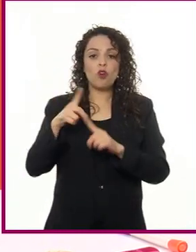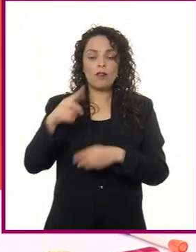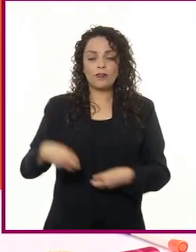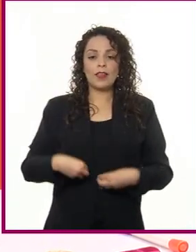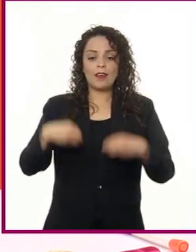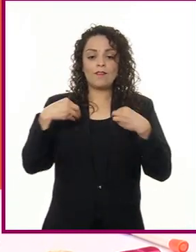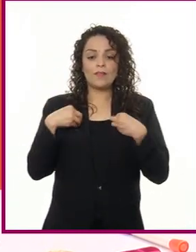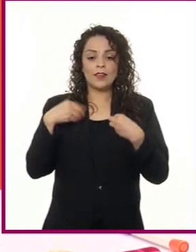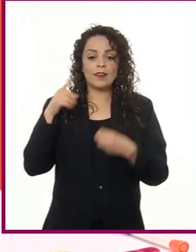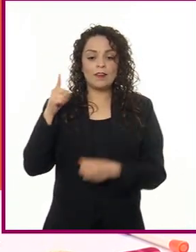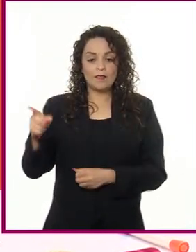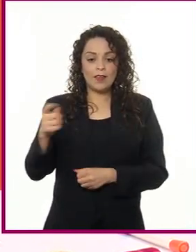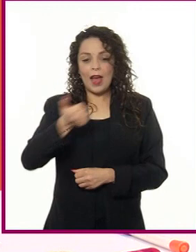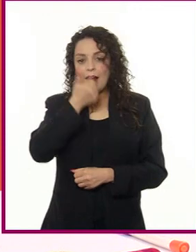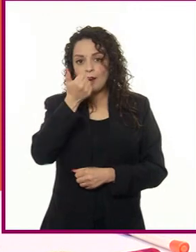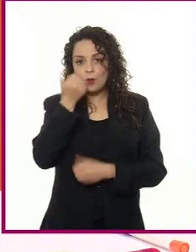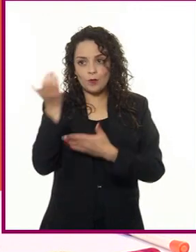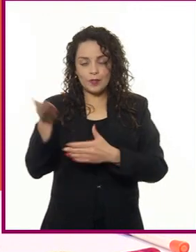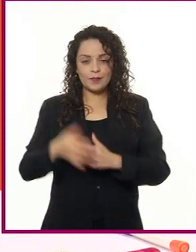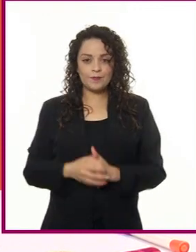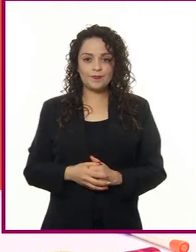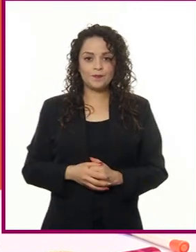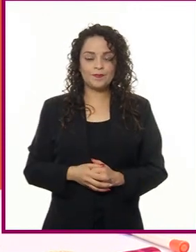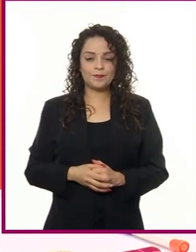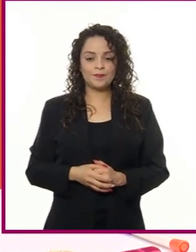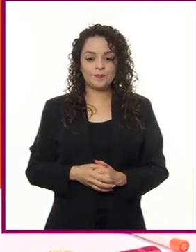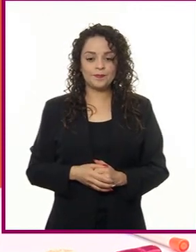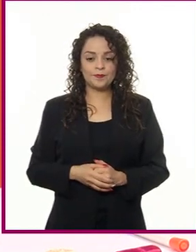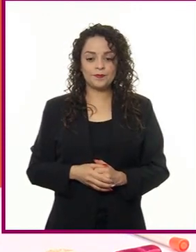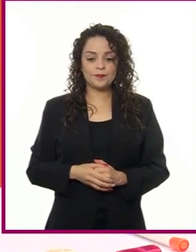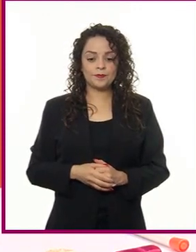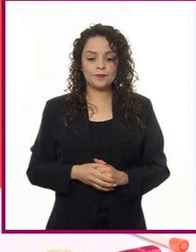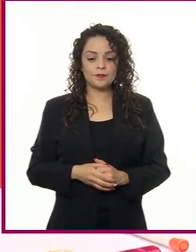que vive nuestra alumna.